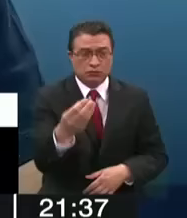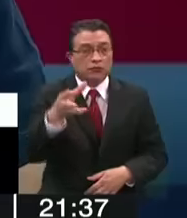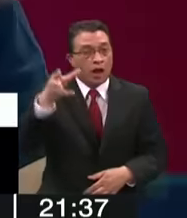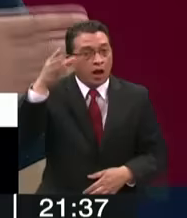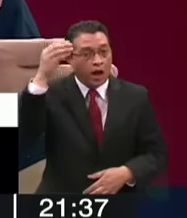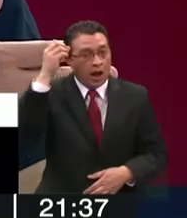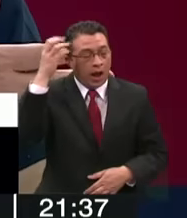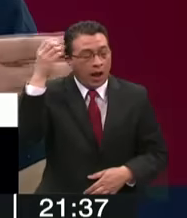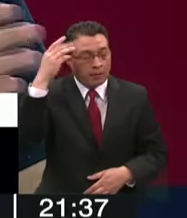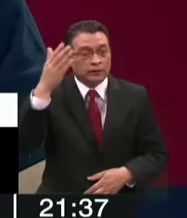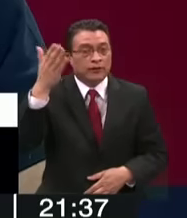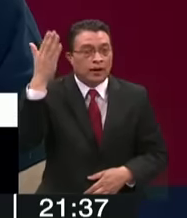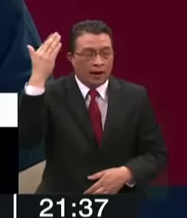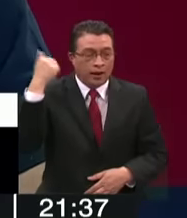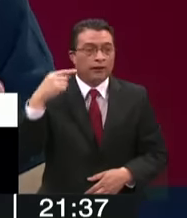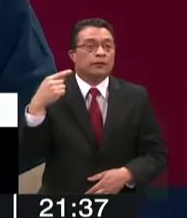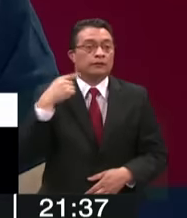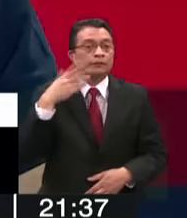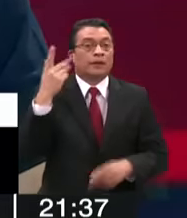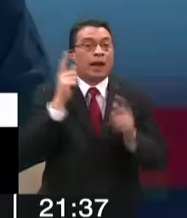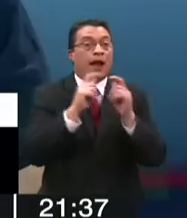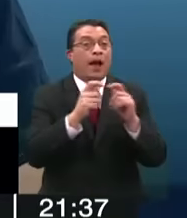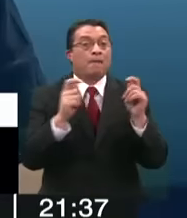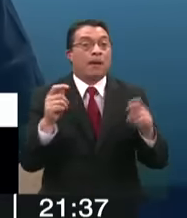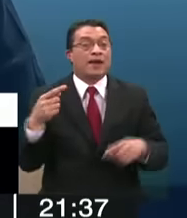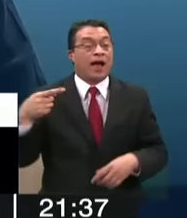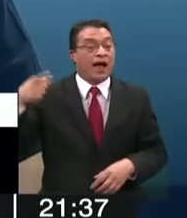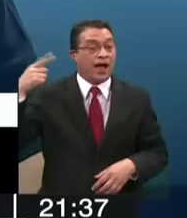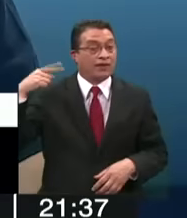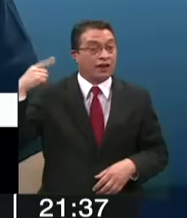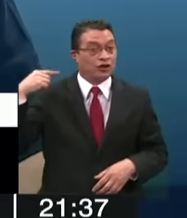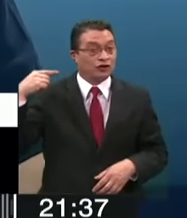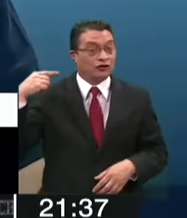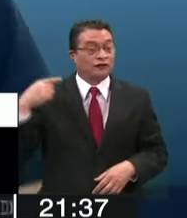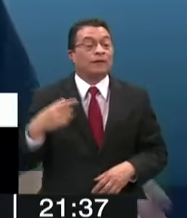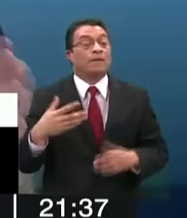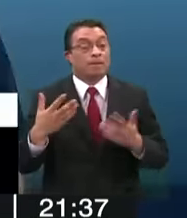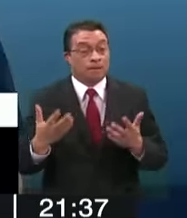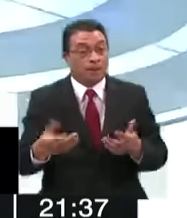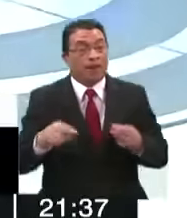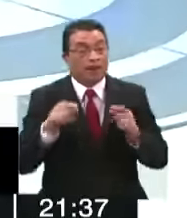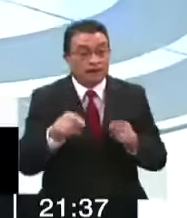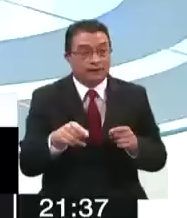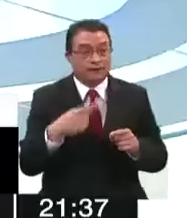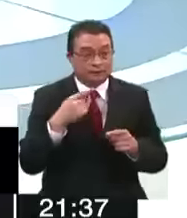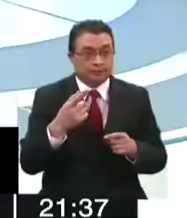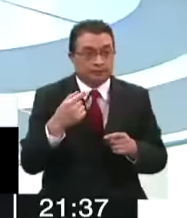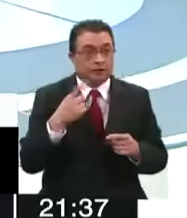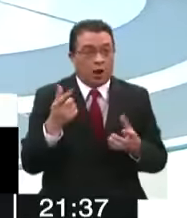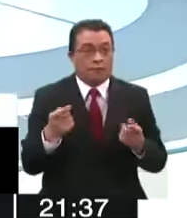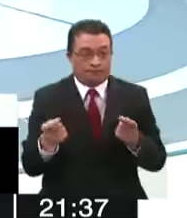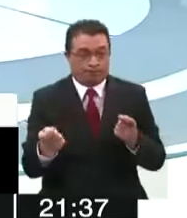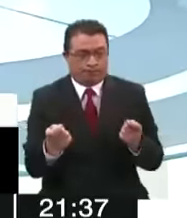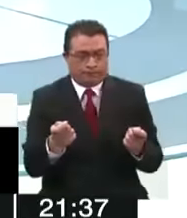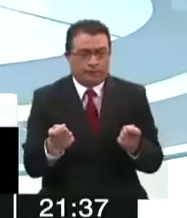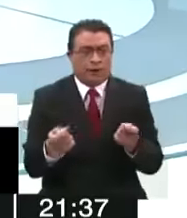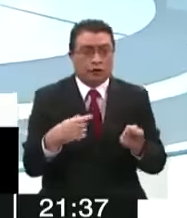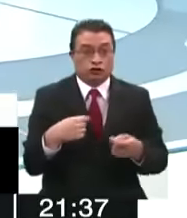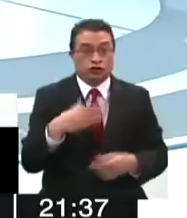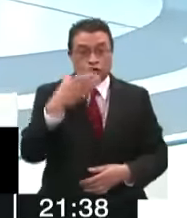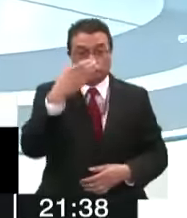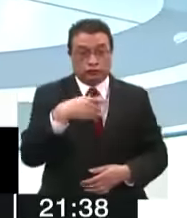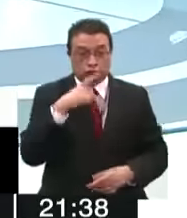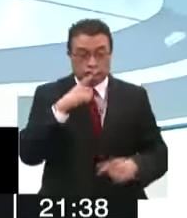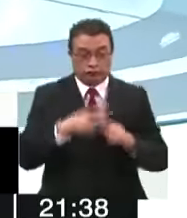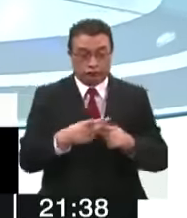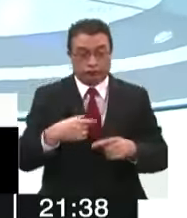lección del gobierno de la campaña anterior, digamos. Ahora, vamos a estar muy apretados. De hecho, yo soy uno de los nombrados